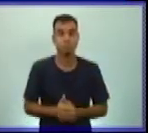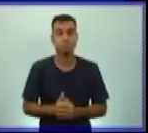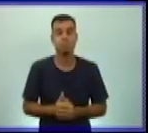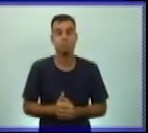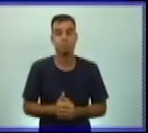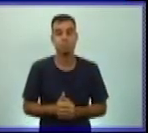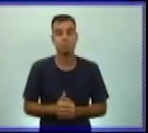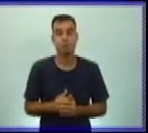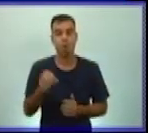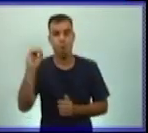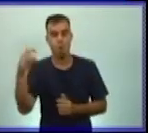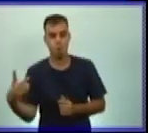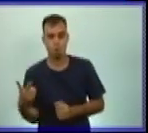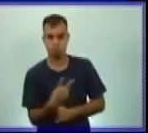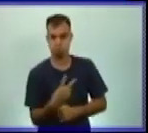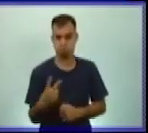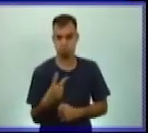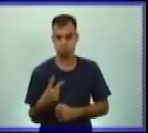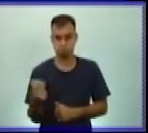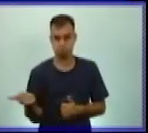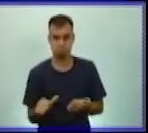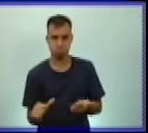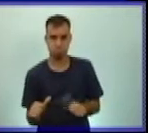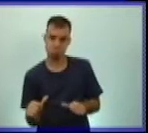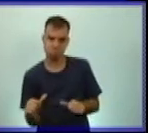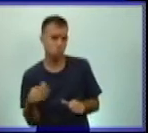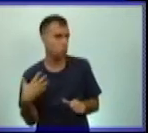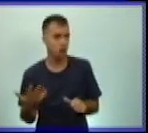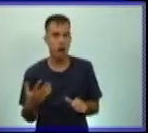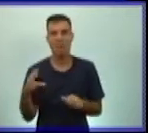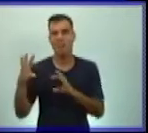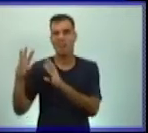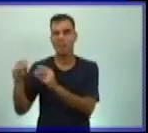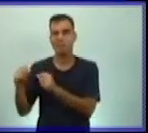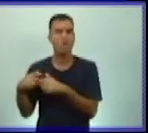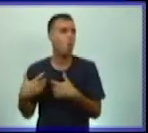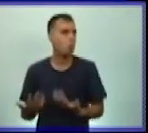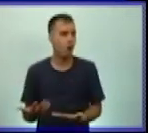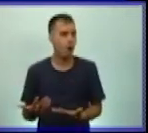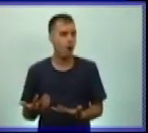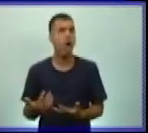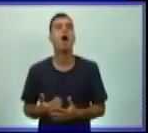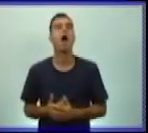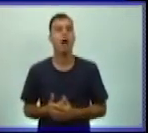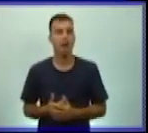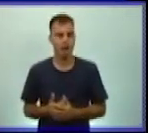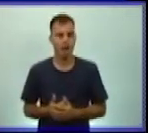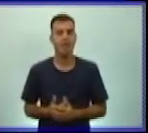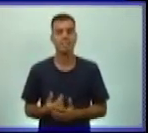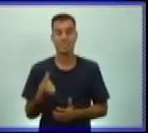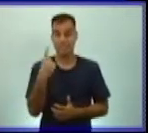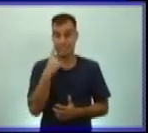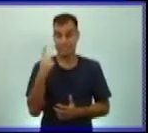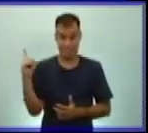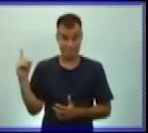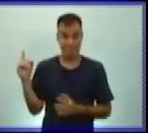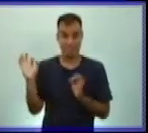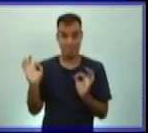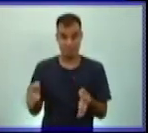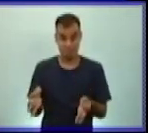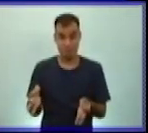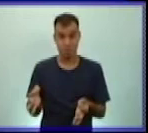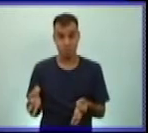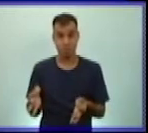el dioxígeno. Y quiero que observen los productos de esta reacción. Fíjense que acá se obtienen como